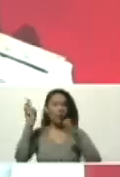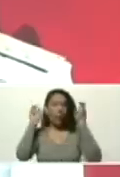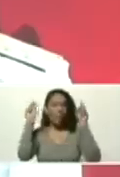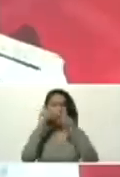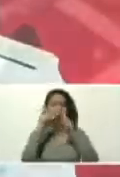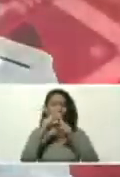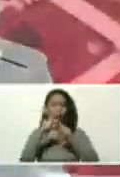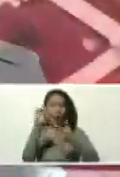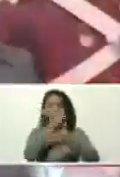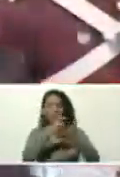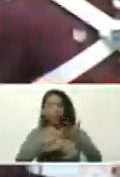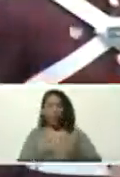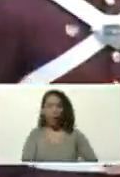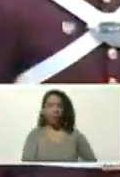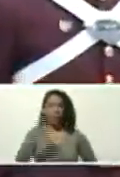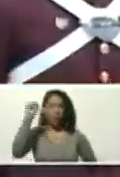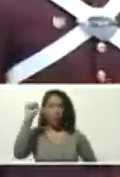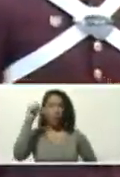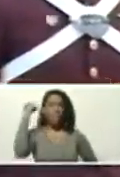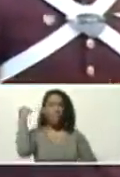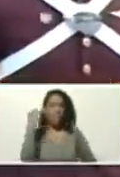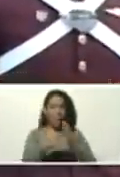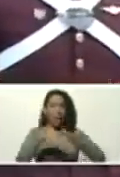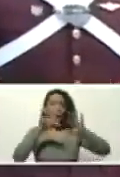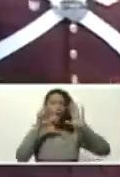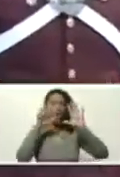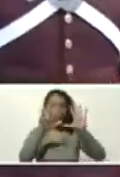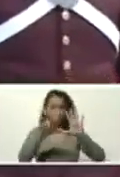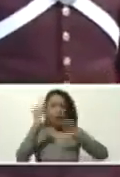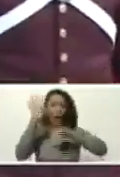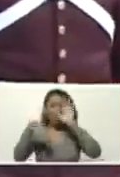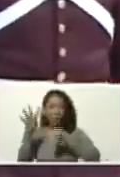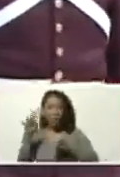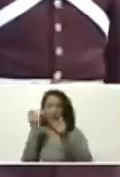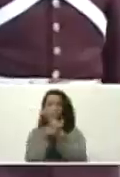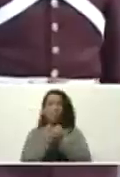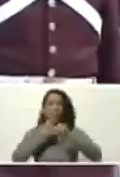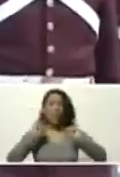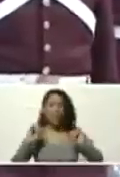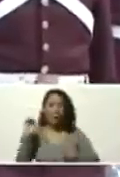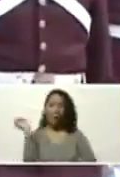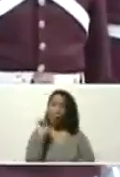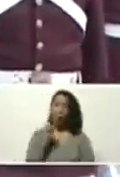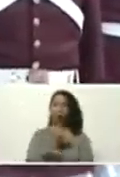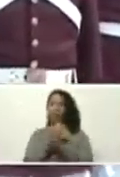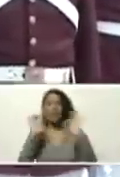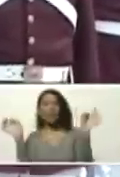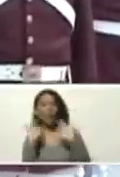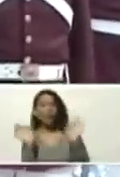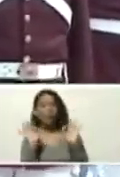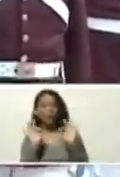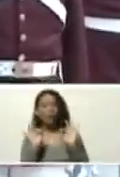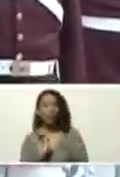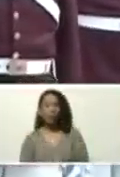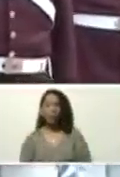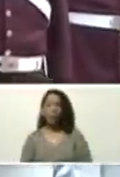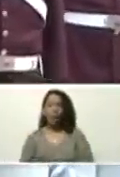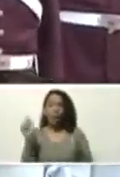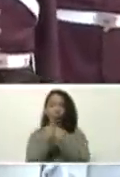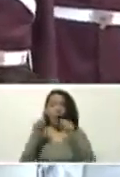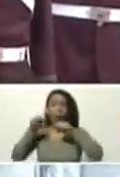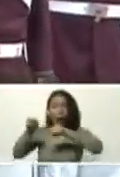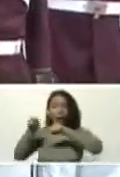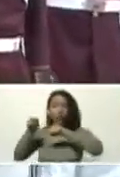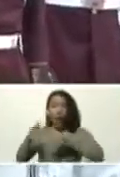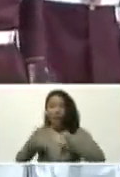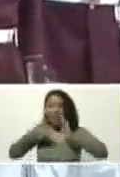Libertador escribiera a Santander en 1814, independencia o nada. Con ello